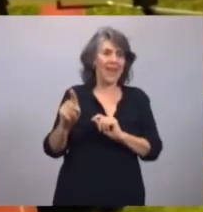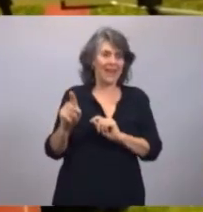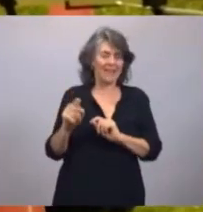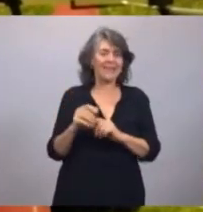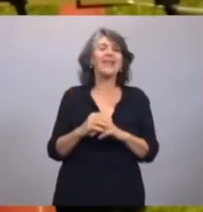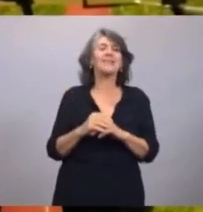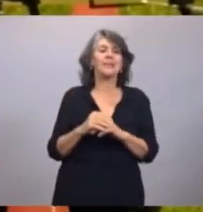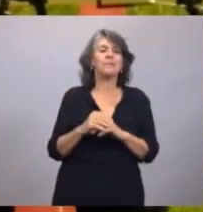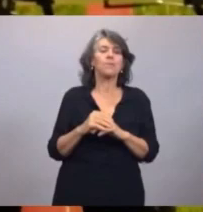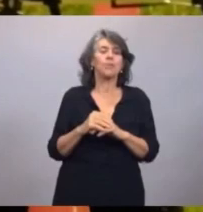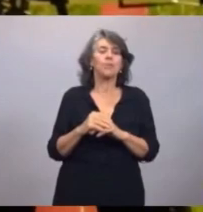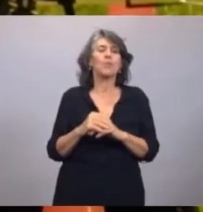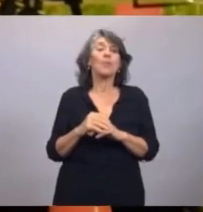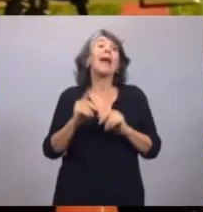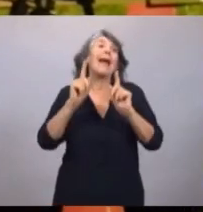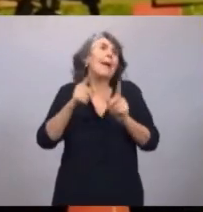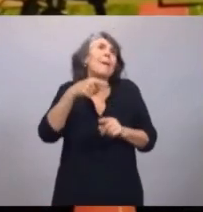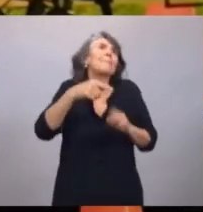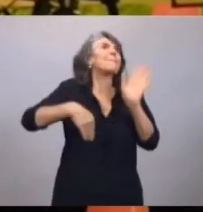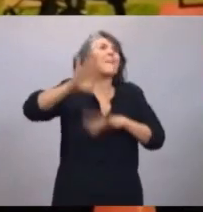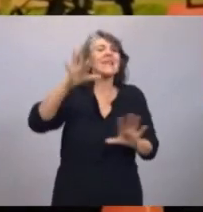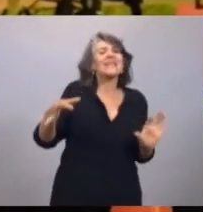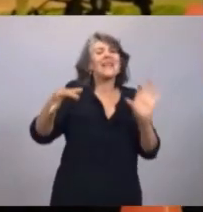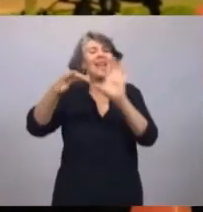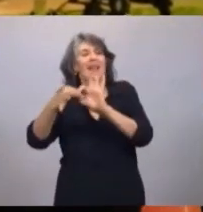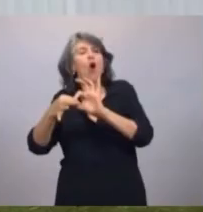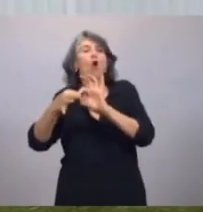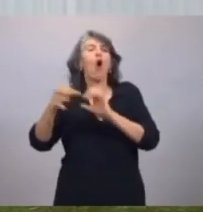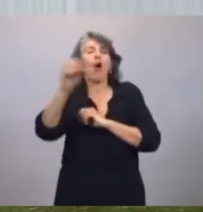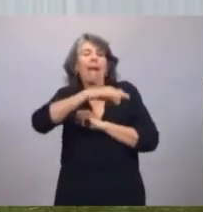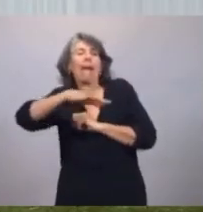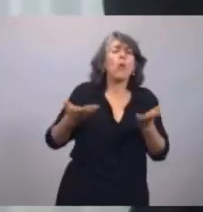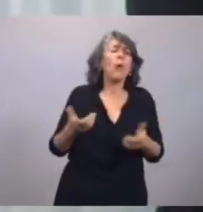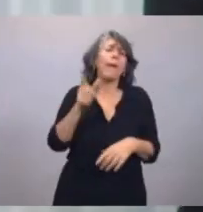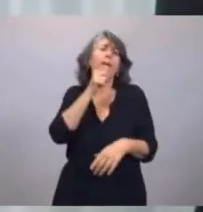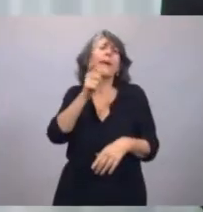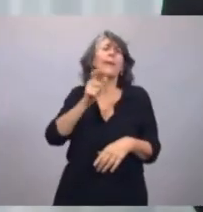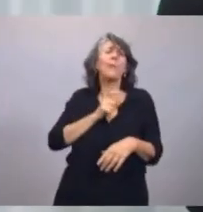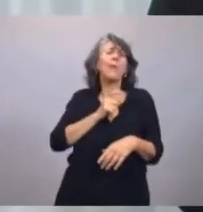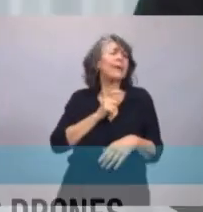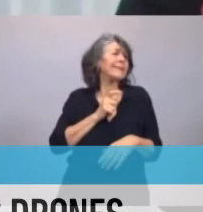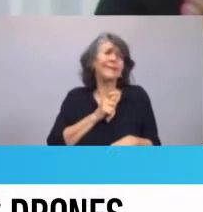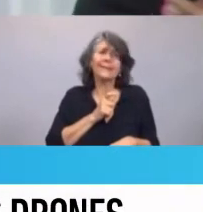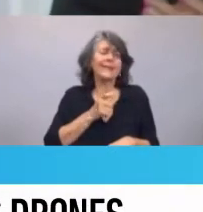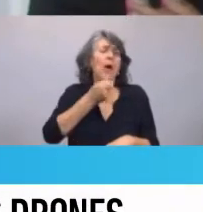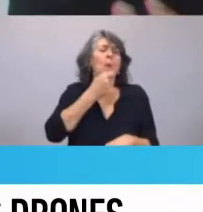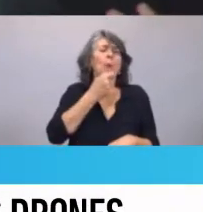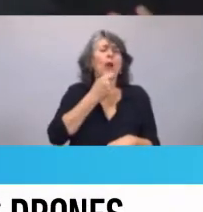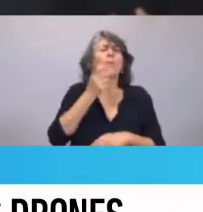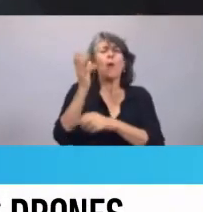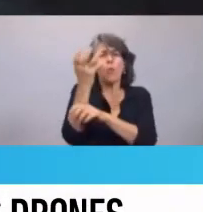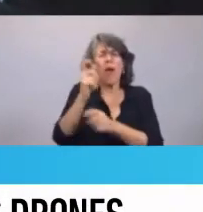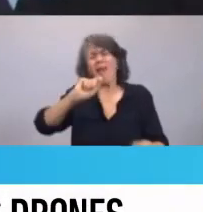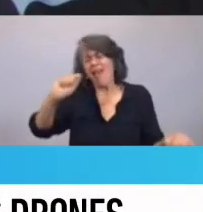aquellas que tienen que ver con los ámbitos Rurales en el interior de la provincia de Buenos Aires Por más que requipáramos la policía